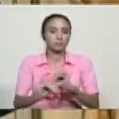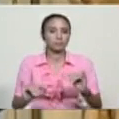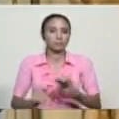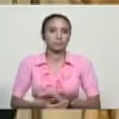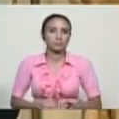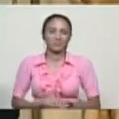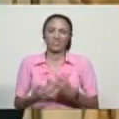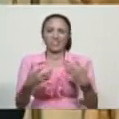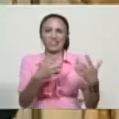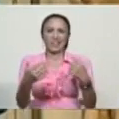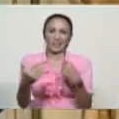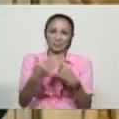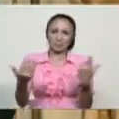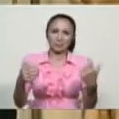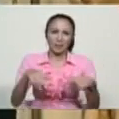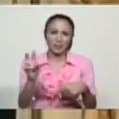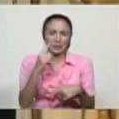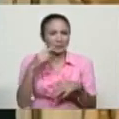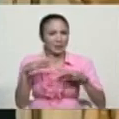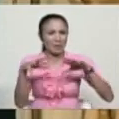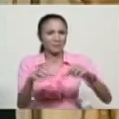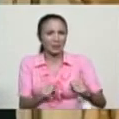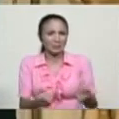Una guerra contra Venezuela, una invasión.